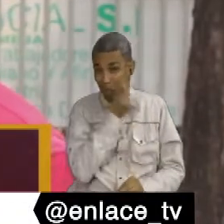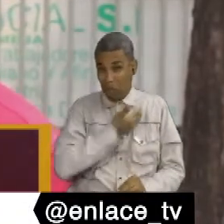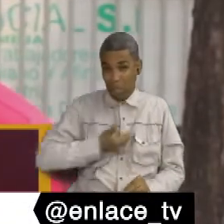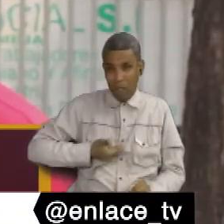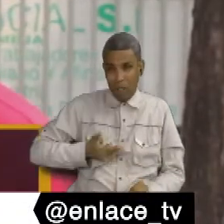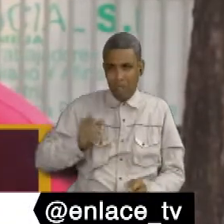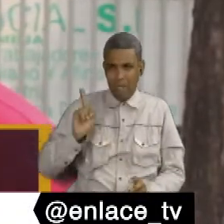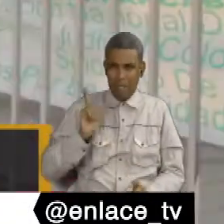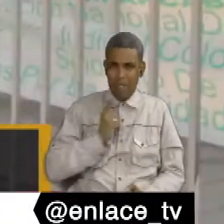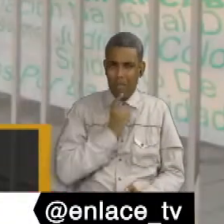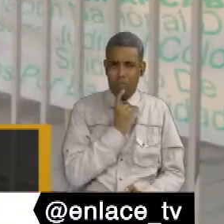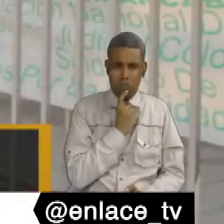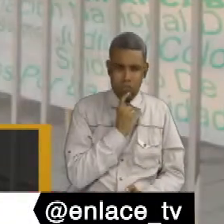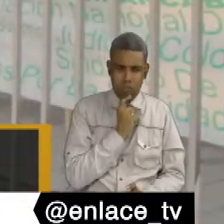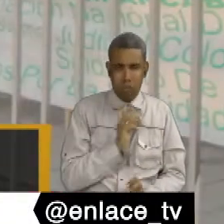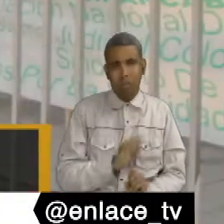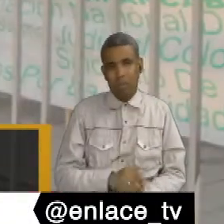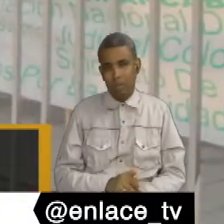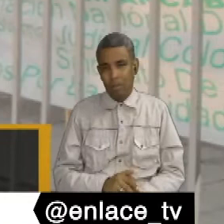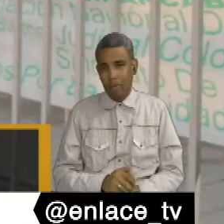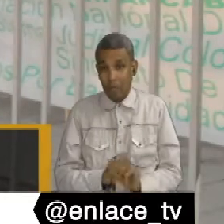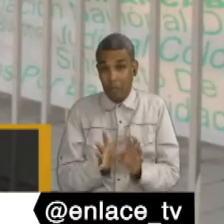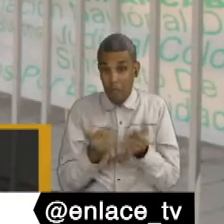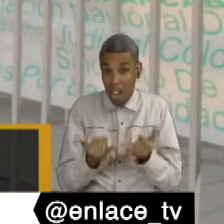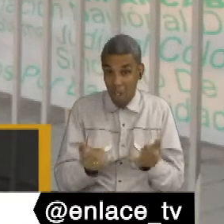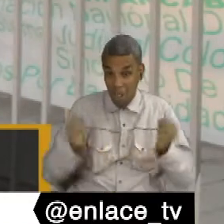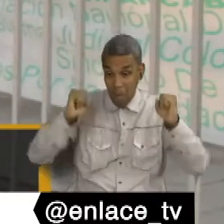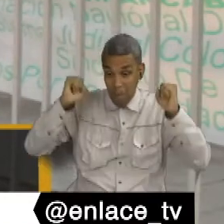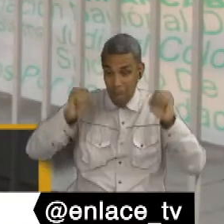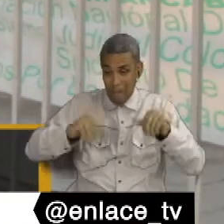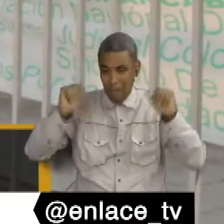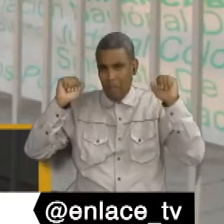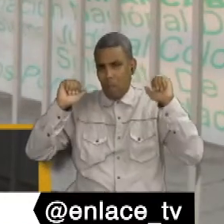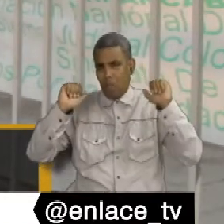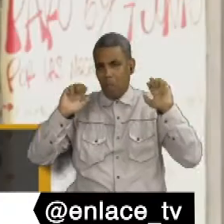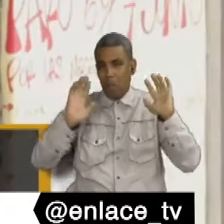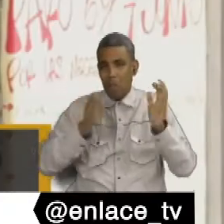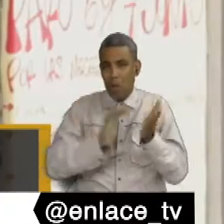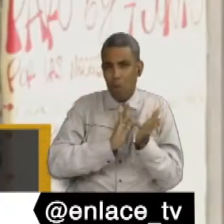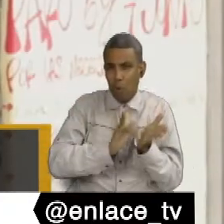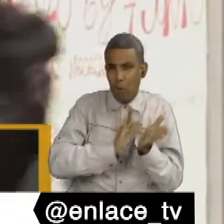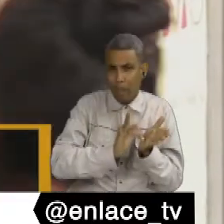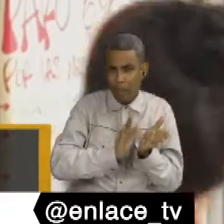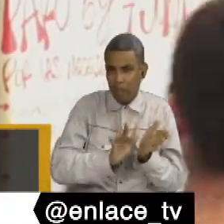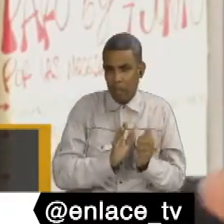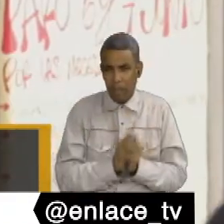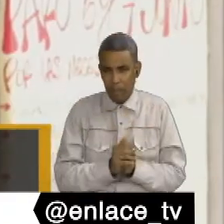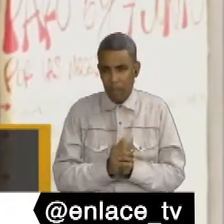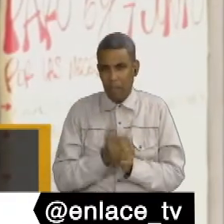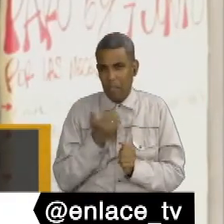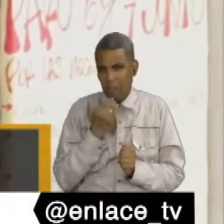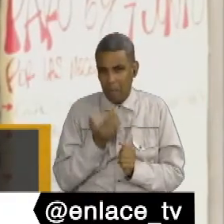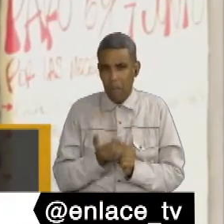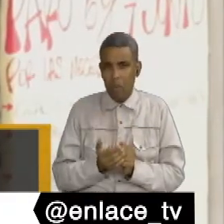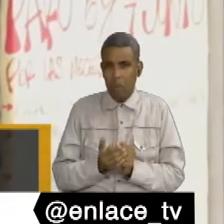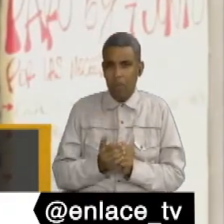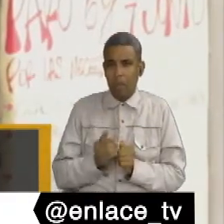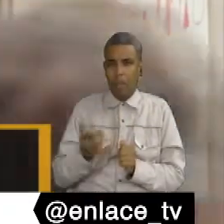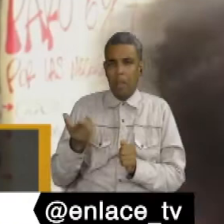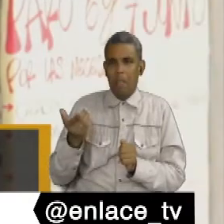estamos recibiendo solamente lo que son actos urgentes, lo que tramita por URI, audiencias con